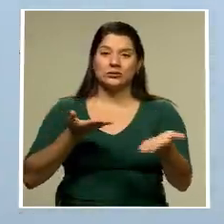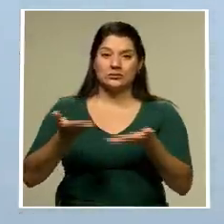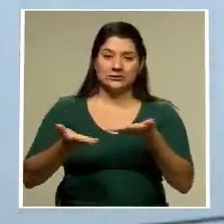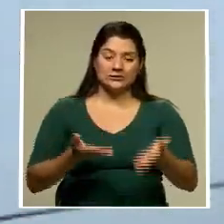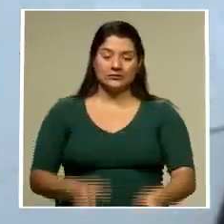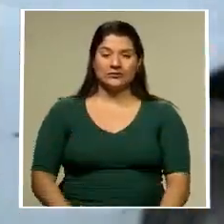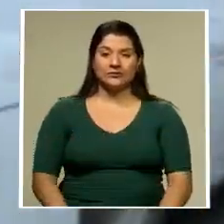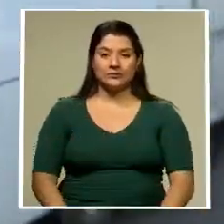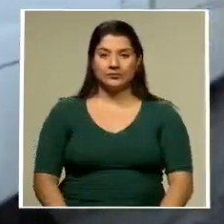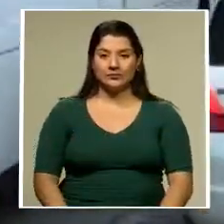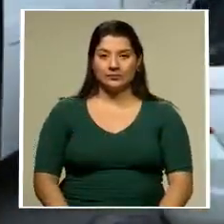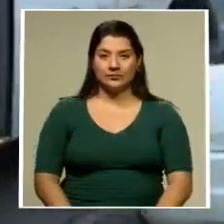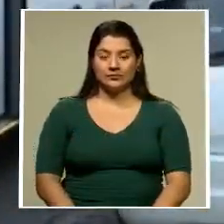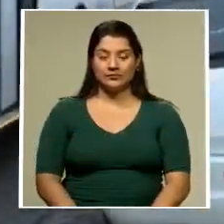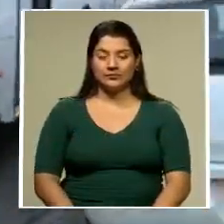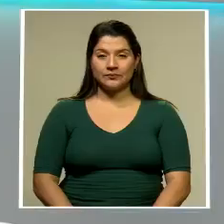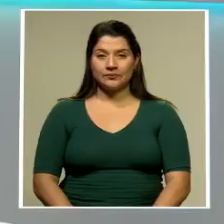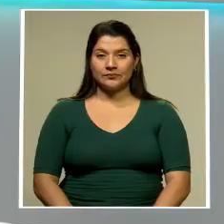servicio.